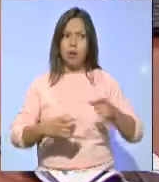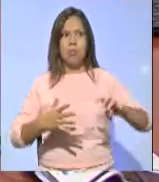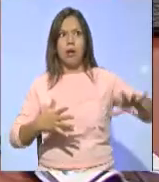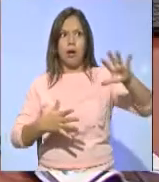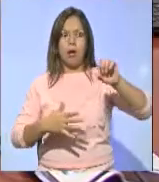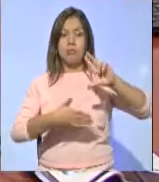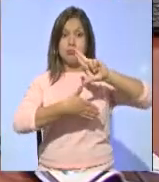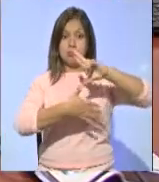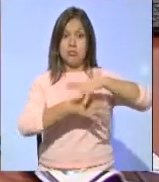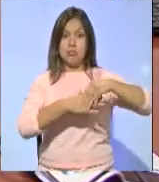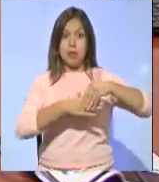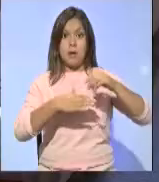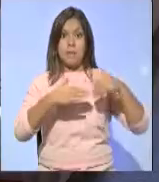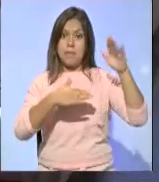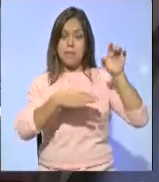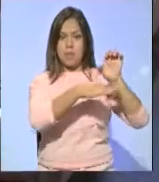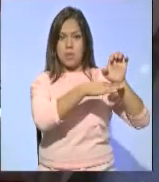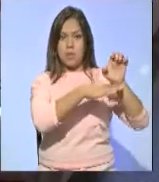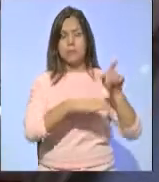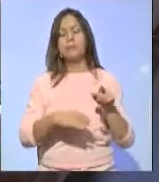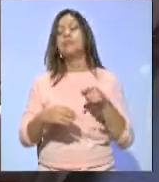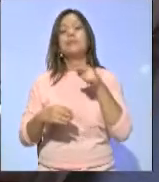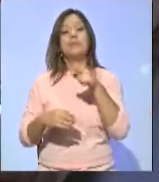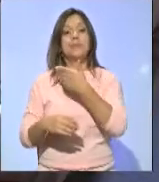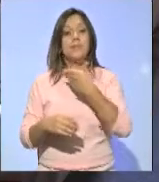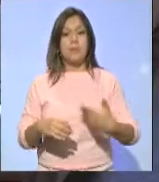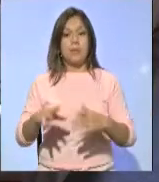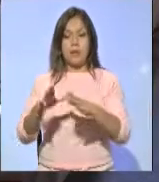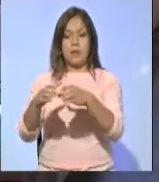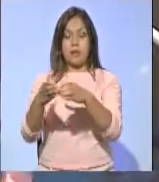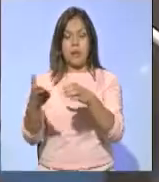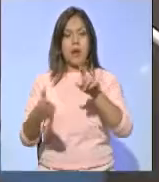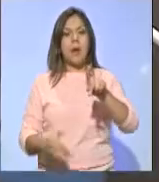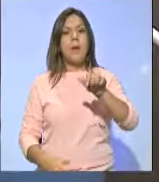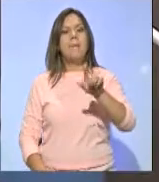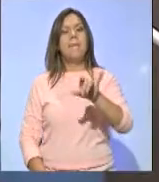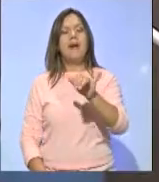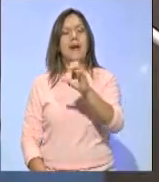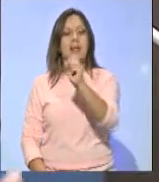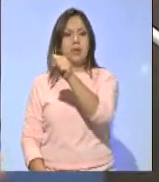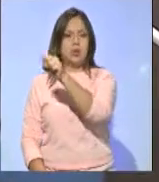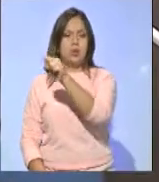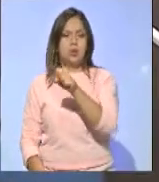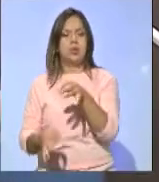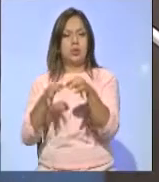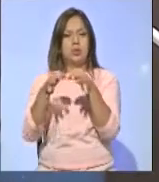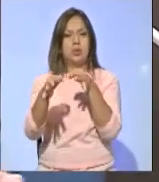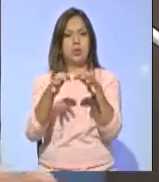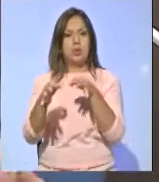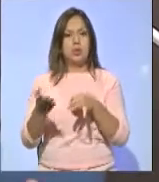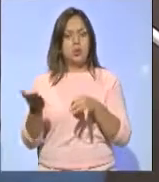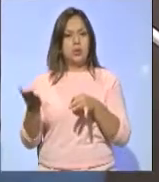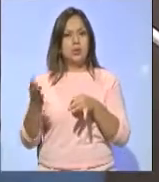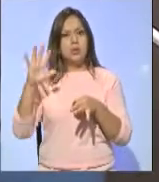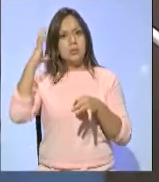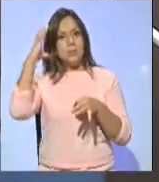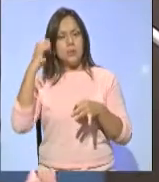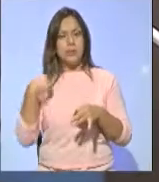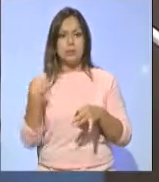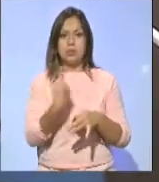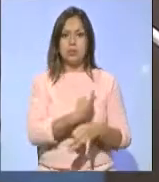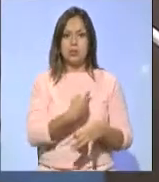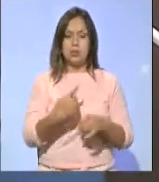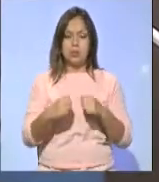Comisión. Así lo dijo la vicepresidenta de la Mesa Legislativa, Sonia Palacios. Se aprobó el presupuesto, era una gran preocupación también para nosotros